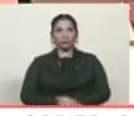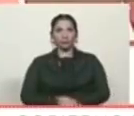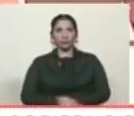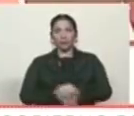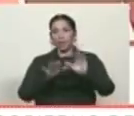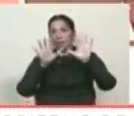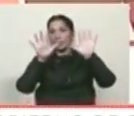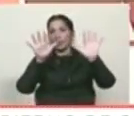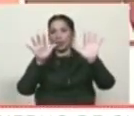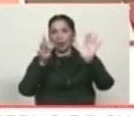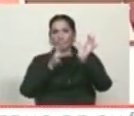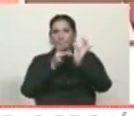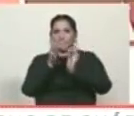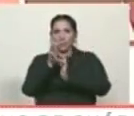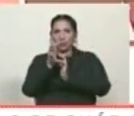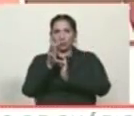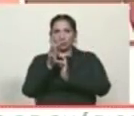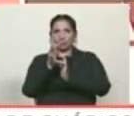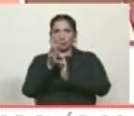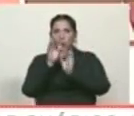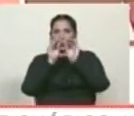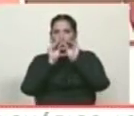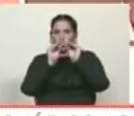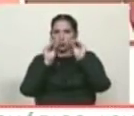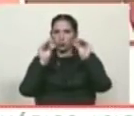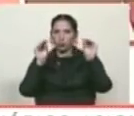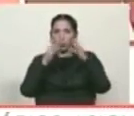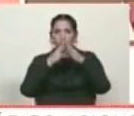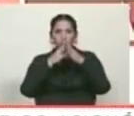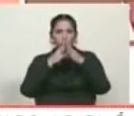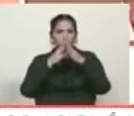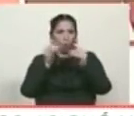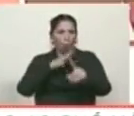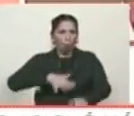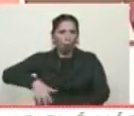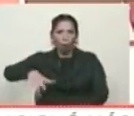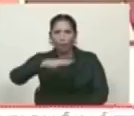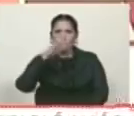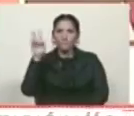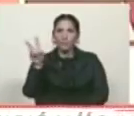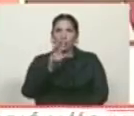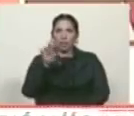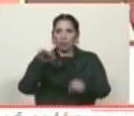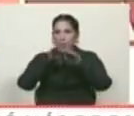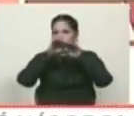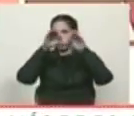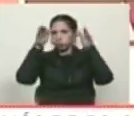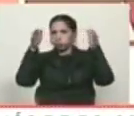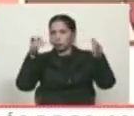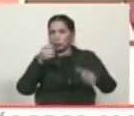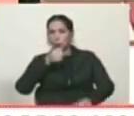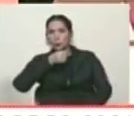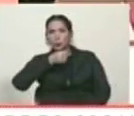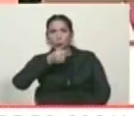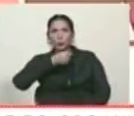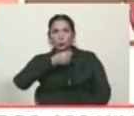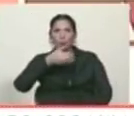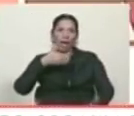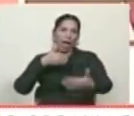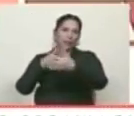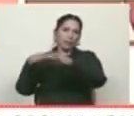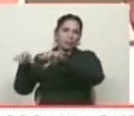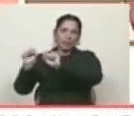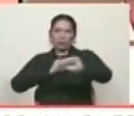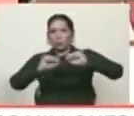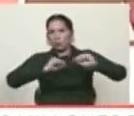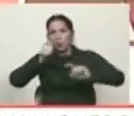de abril se convoca en todo el territorio nacional tribunas antiimperialistas, movilización del pueblo